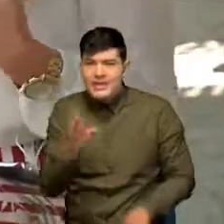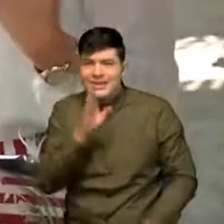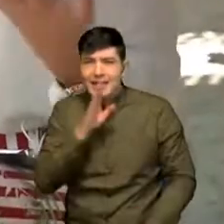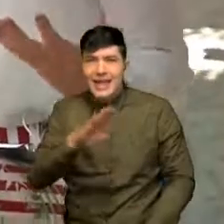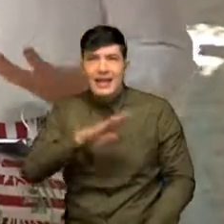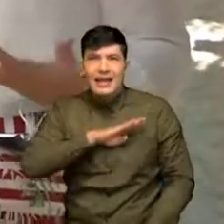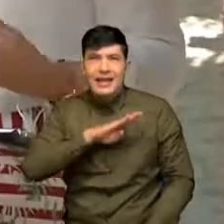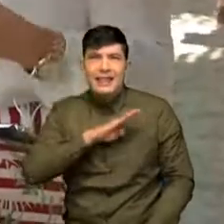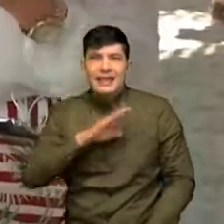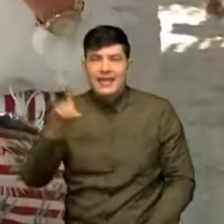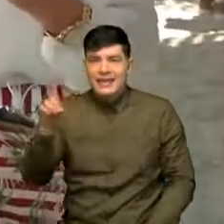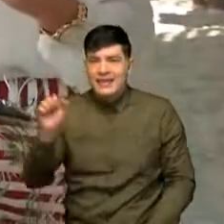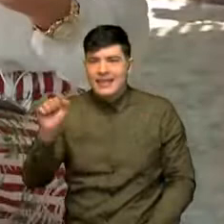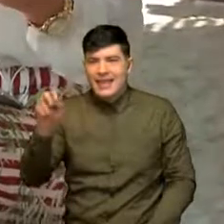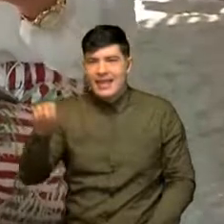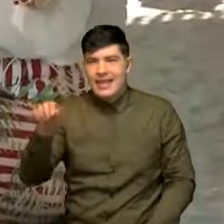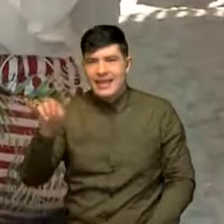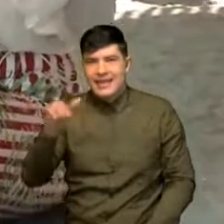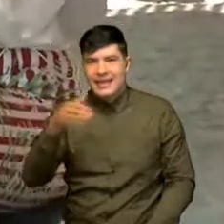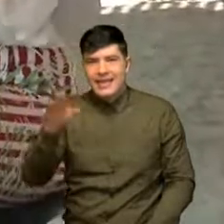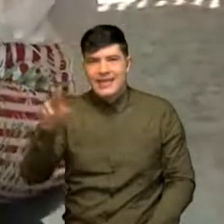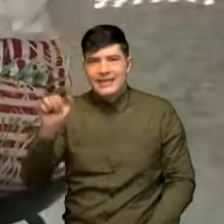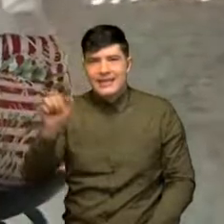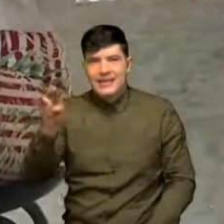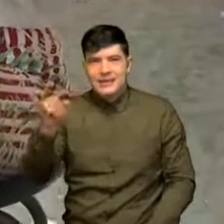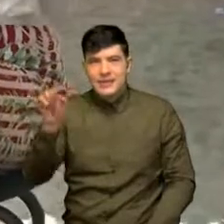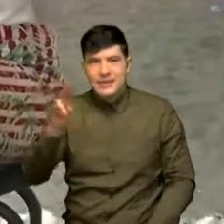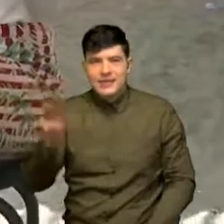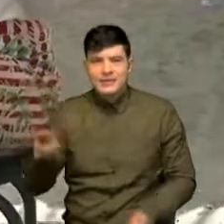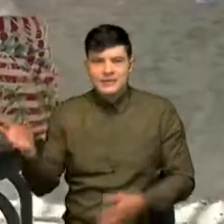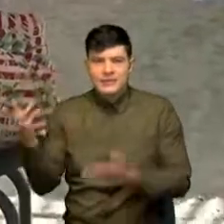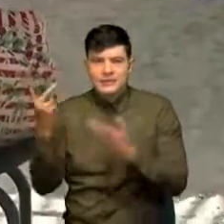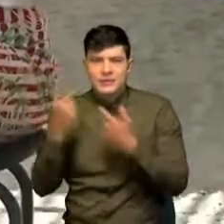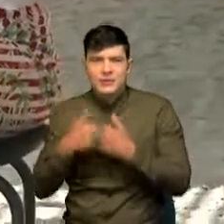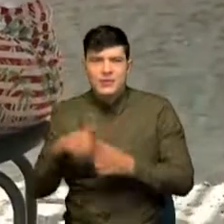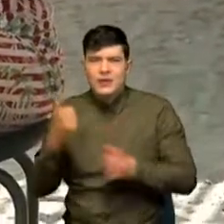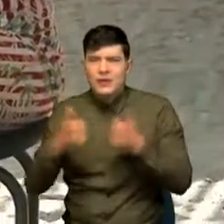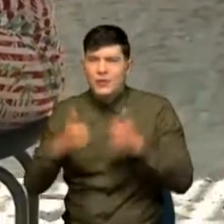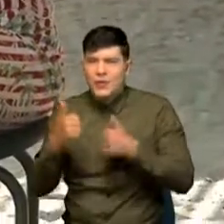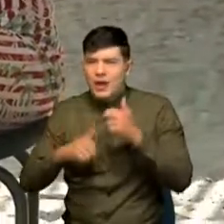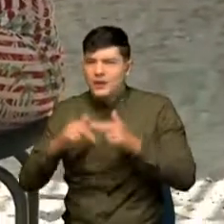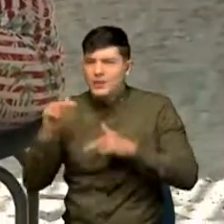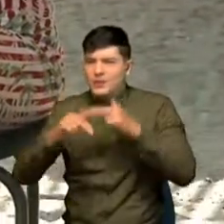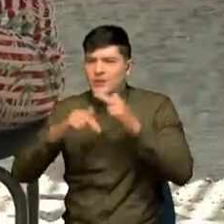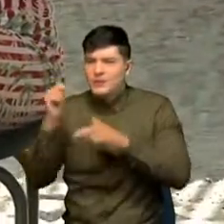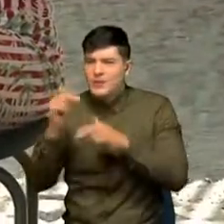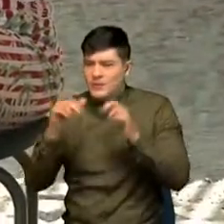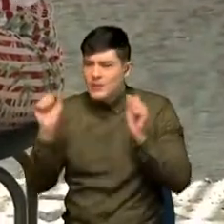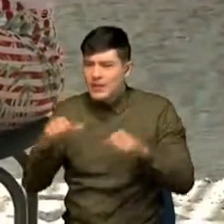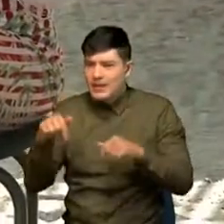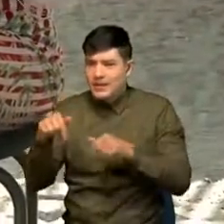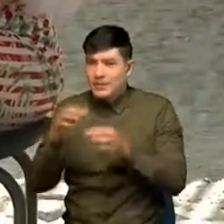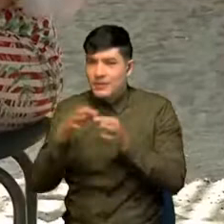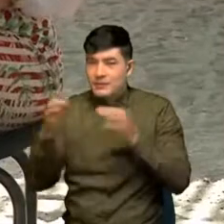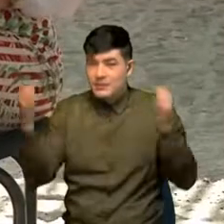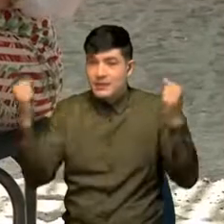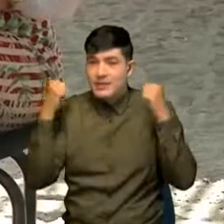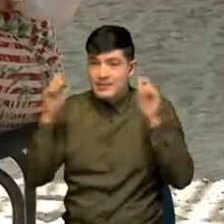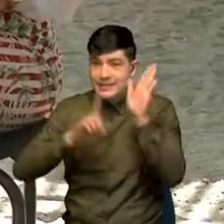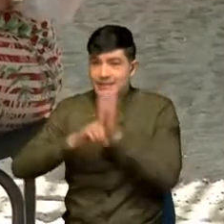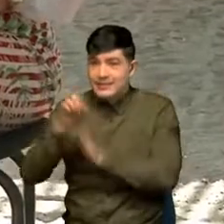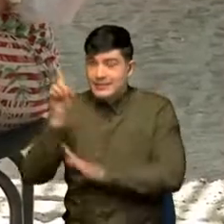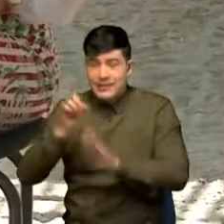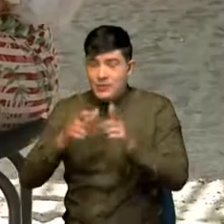hablar de todo lo que se ha ejecutado, de las diferentes obras que han permitido que Piedecuesta crezca y se desarrolle de una manera impresionante.